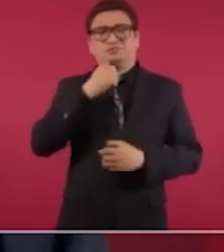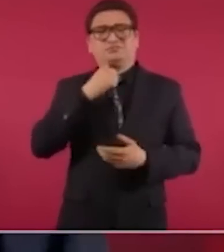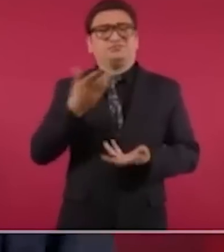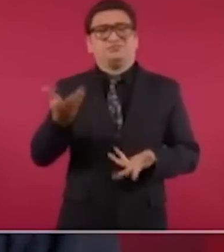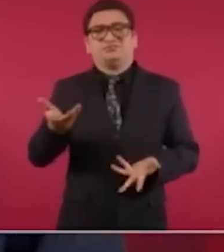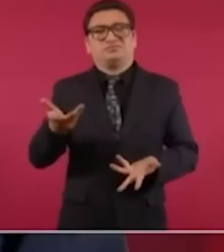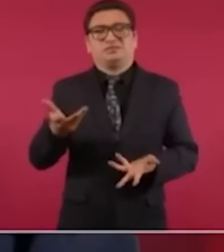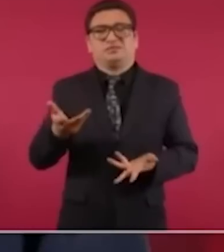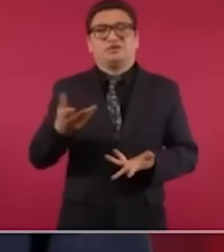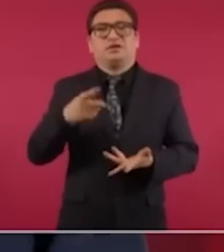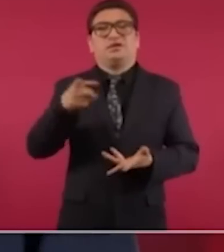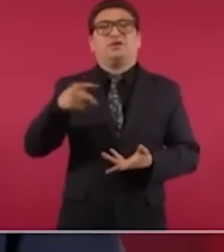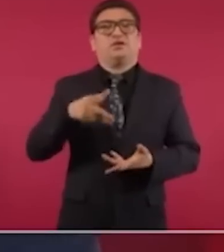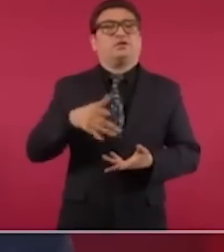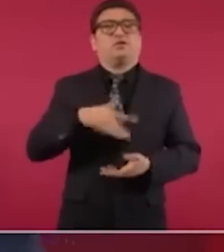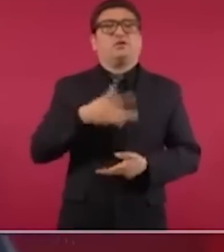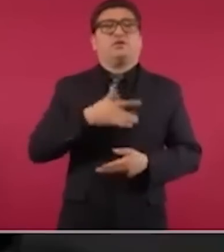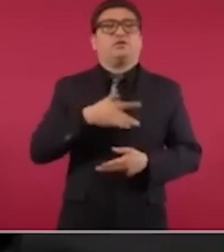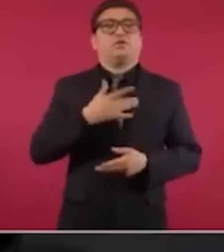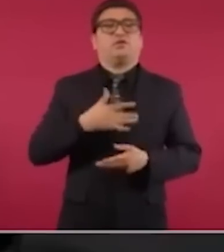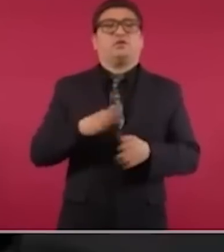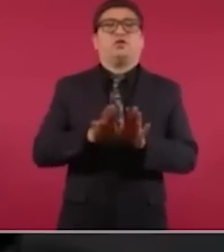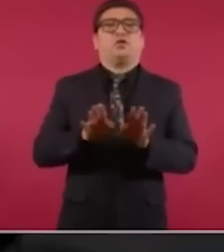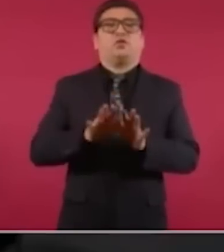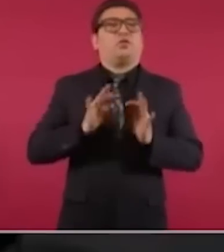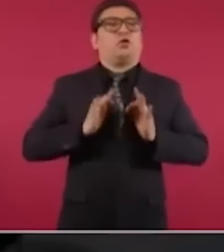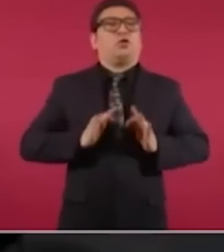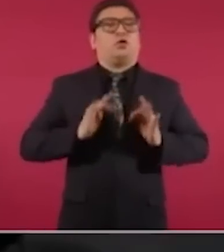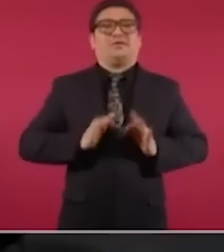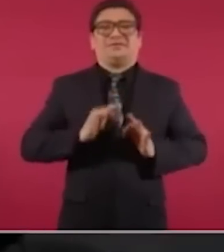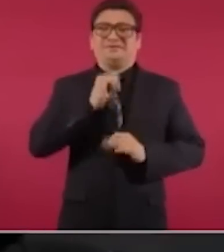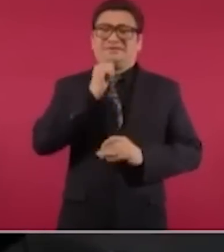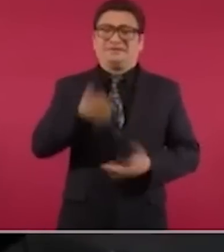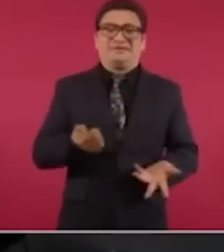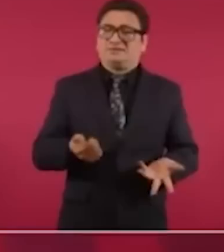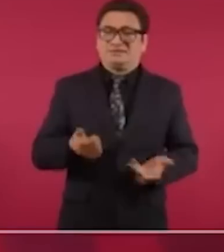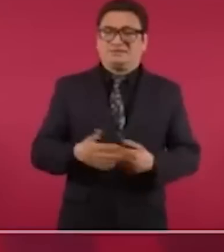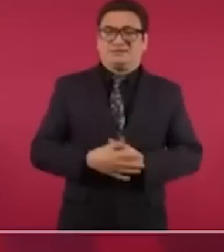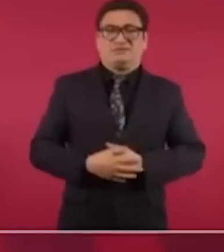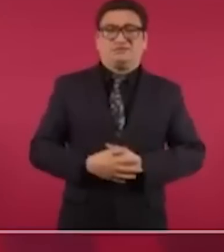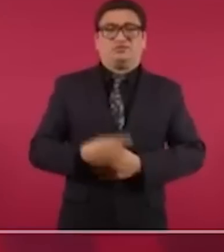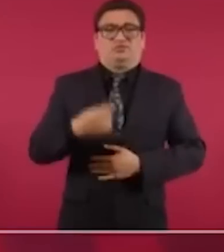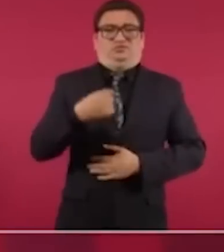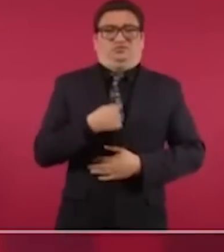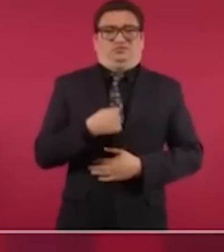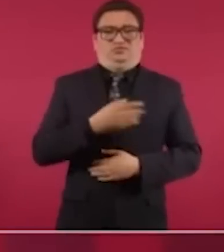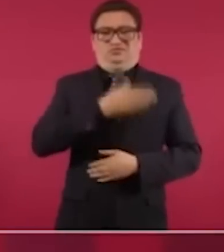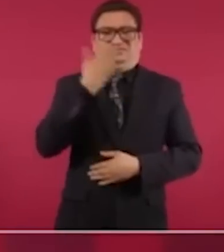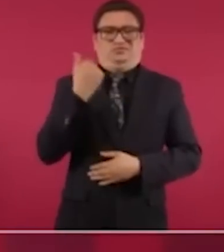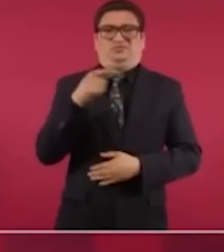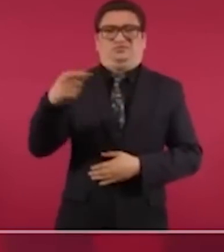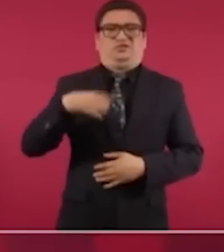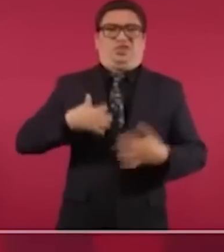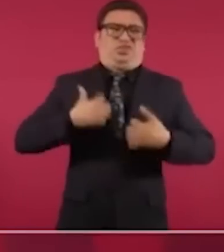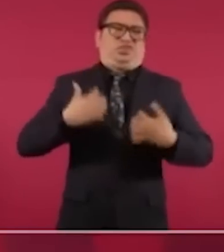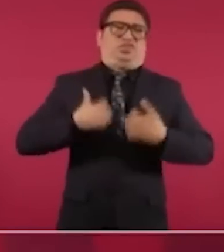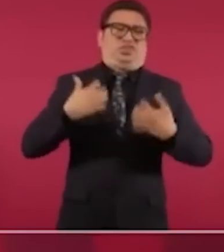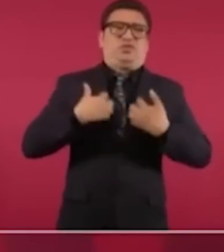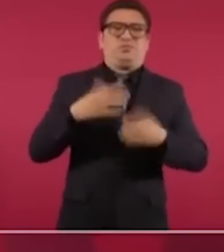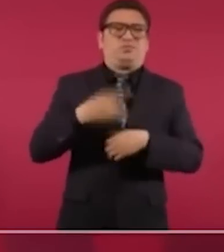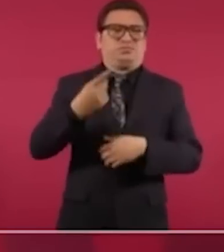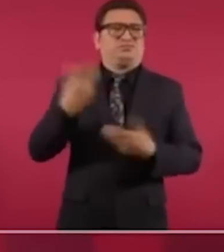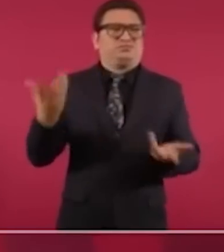no van a estar conforme con nada si yo no sé por qué hacen tanto coraje